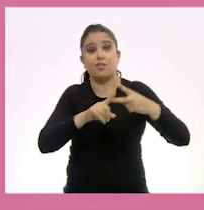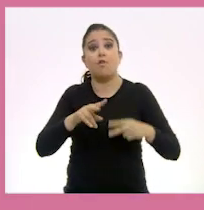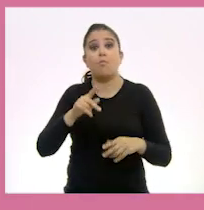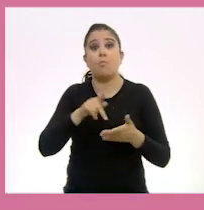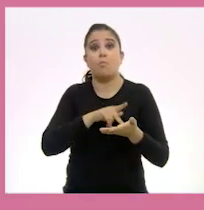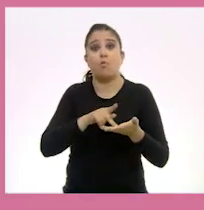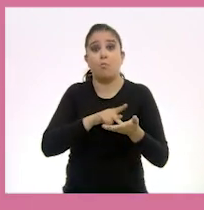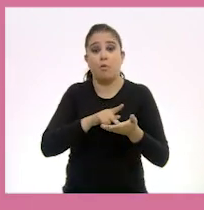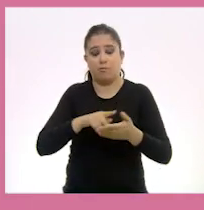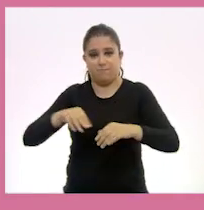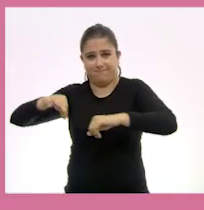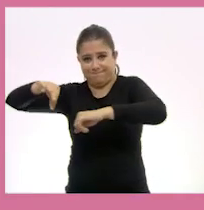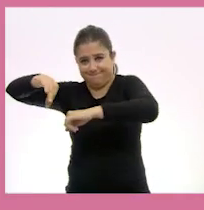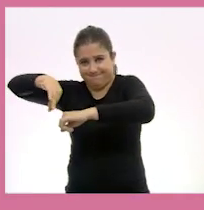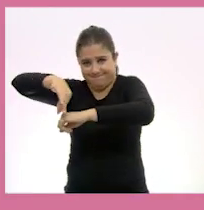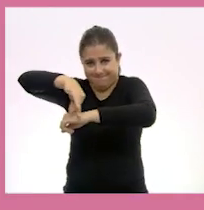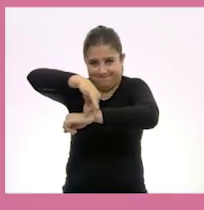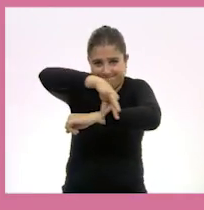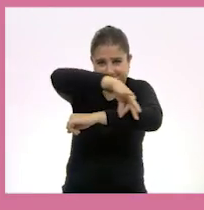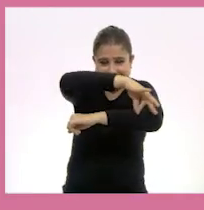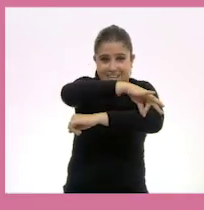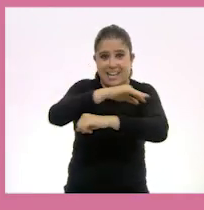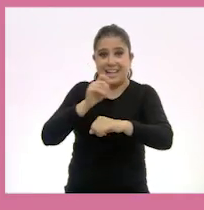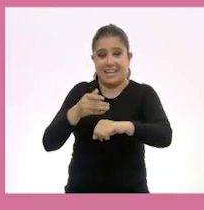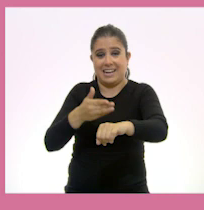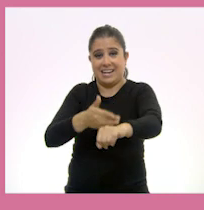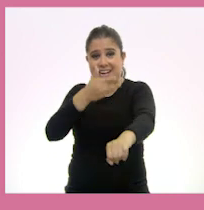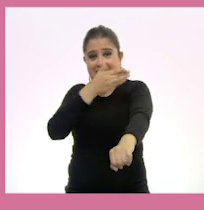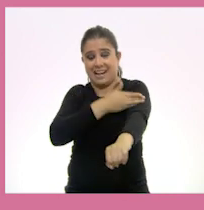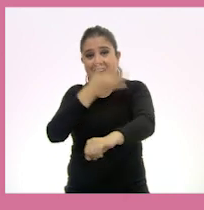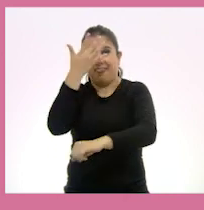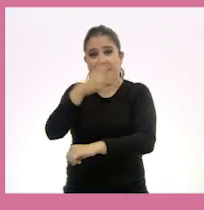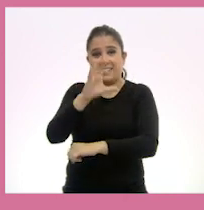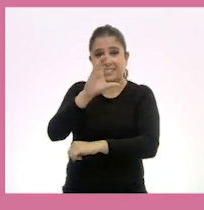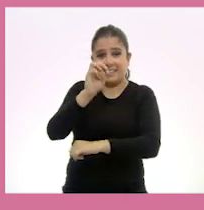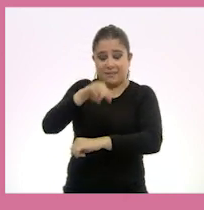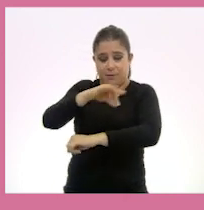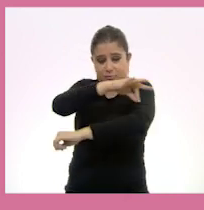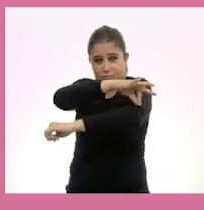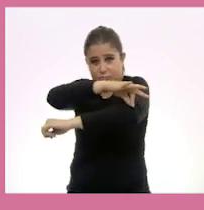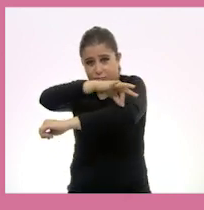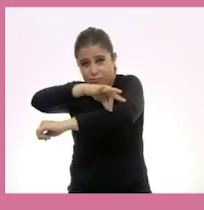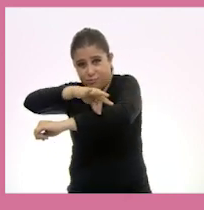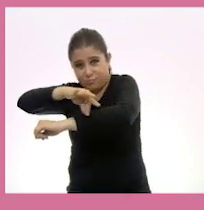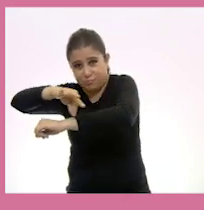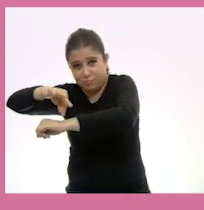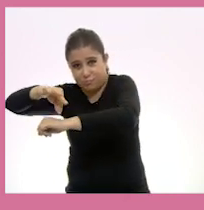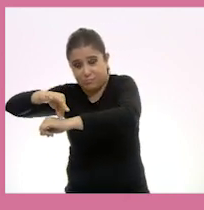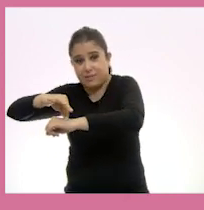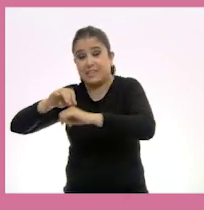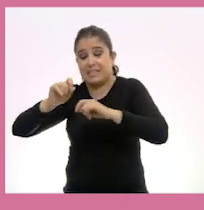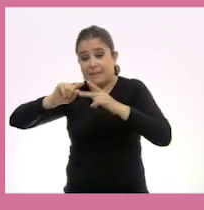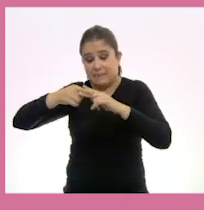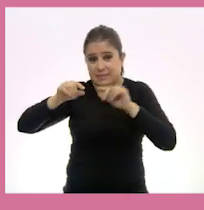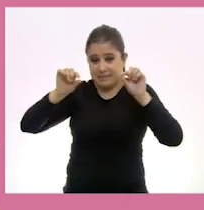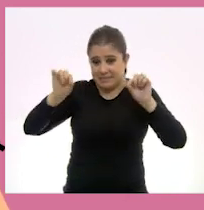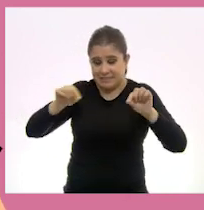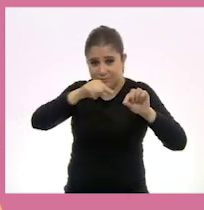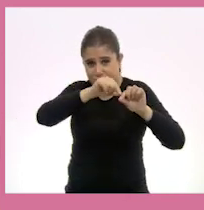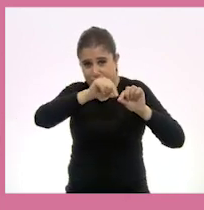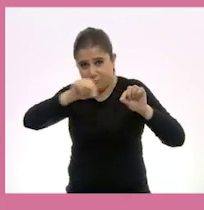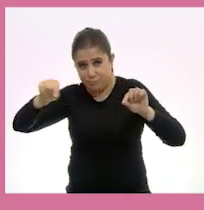el plumón o la pluma y con ayuda de la regla 10 centímetros de largo, partiendo de abajo hacia